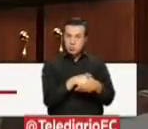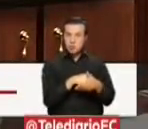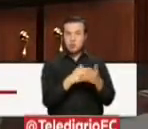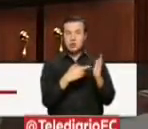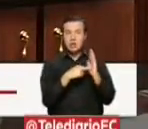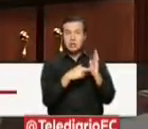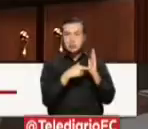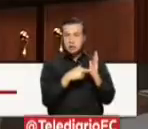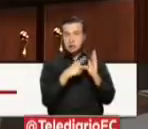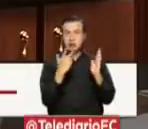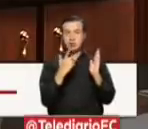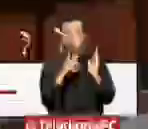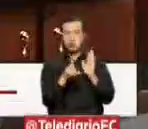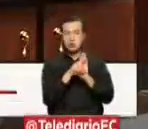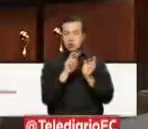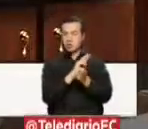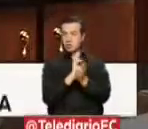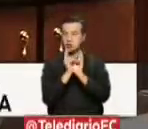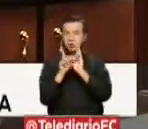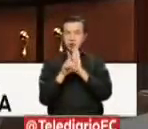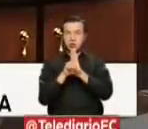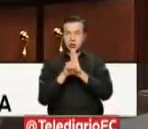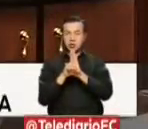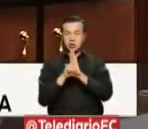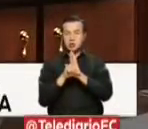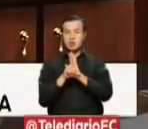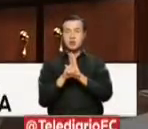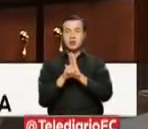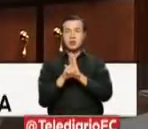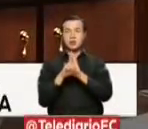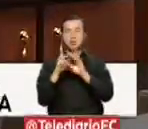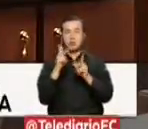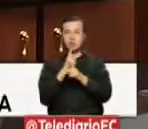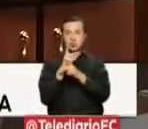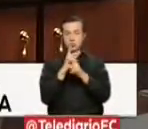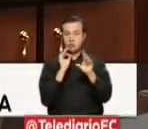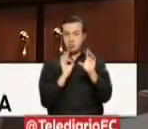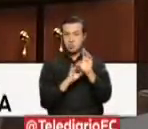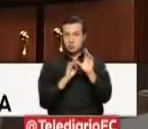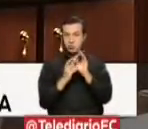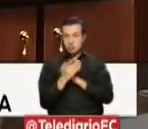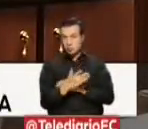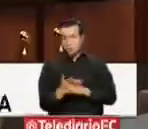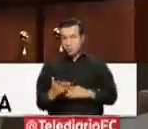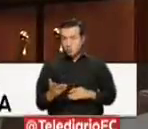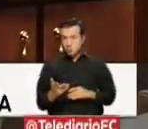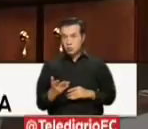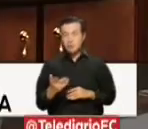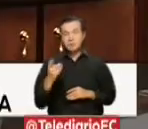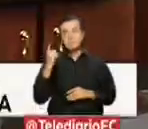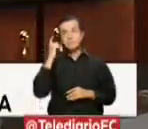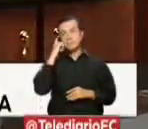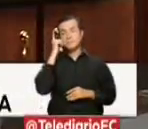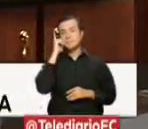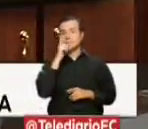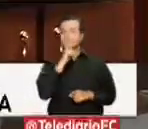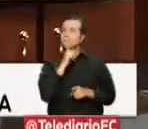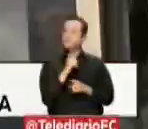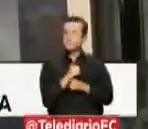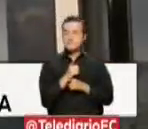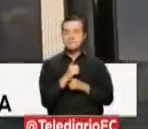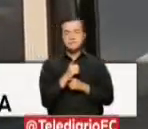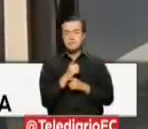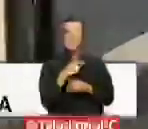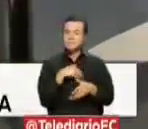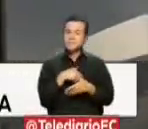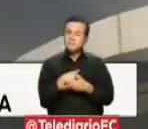en la ley reformatoria al Código Orgánico del Consejo de Participación Ciudadana, eso yo creo que ha restringido muchísimo.